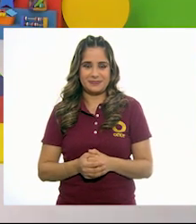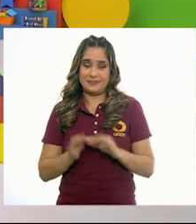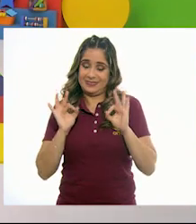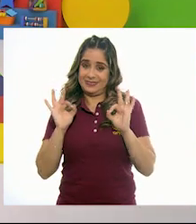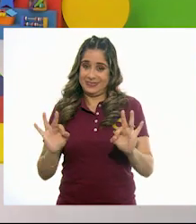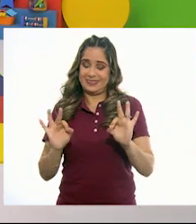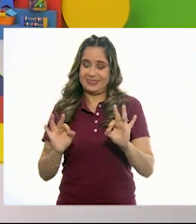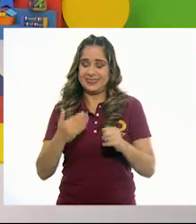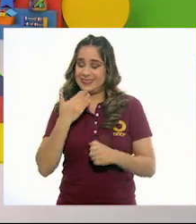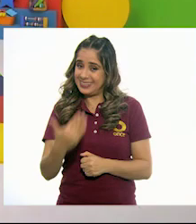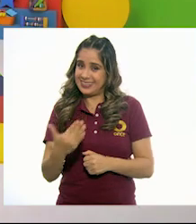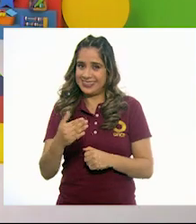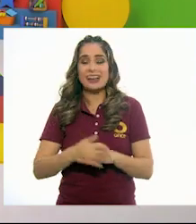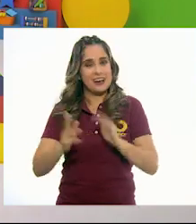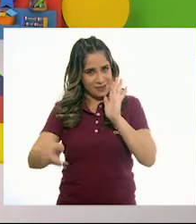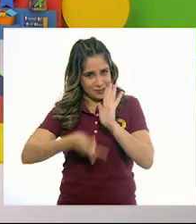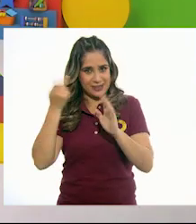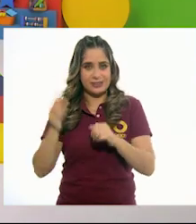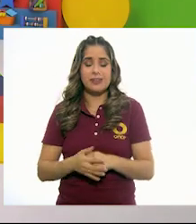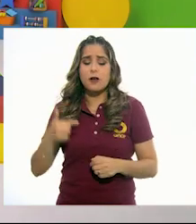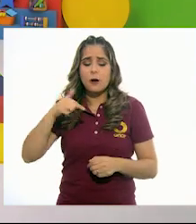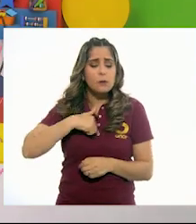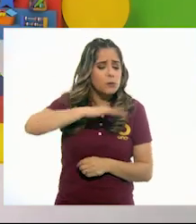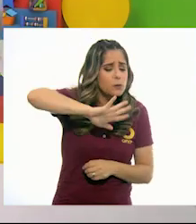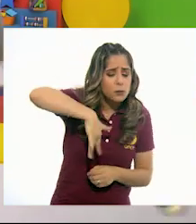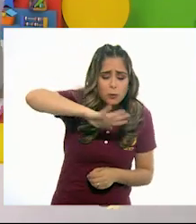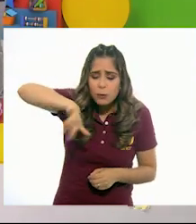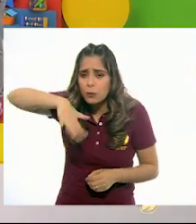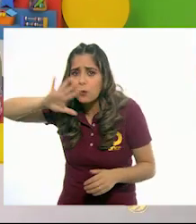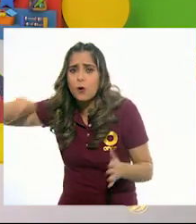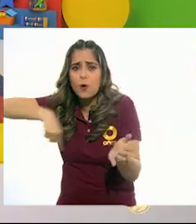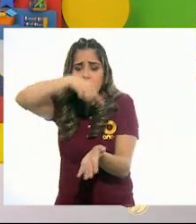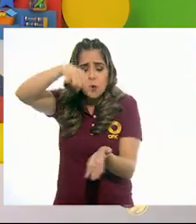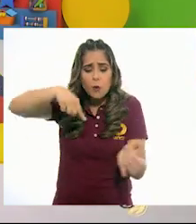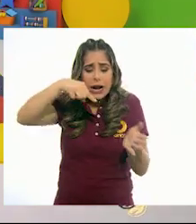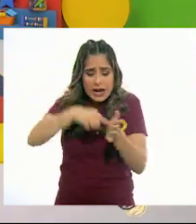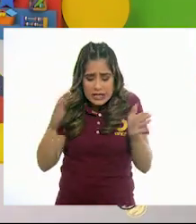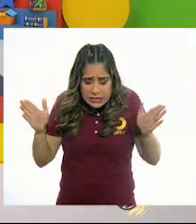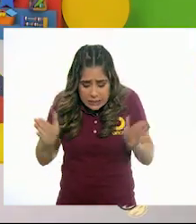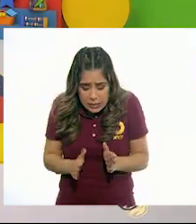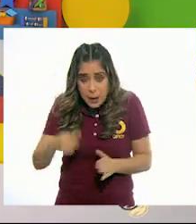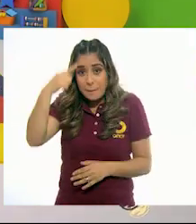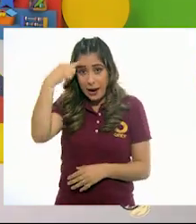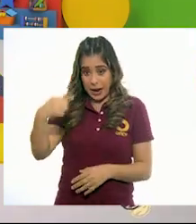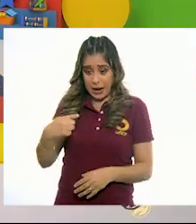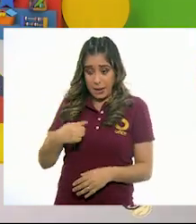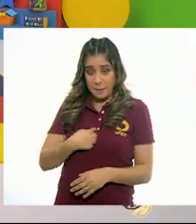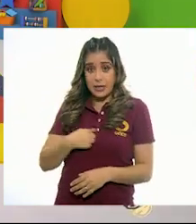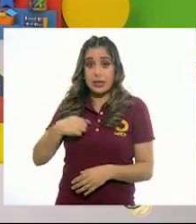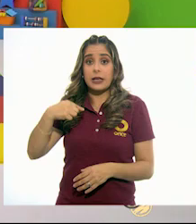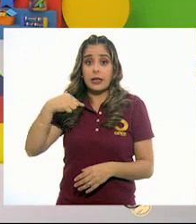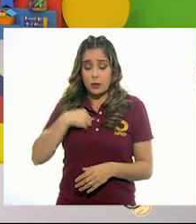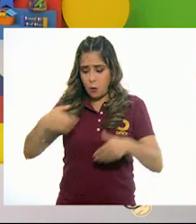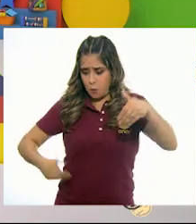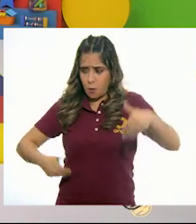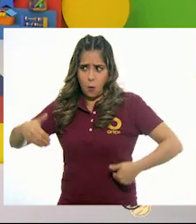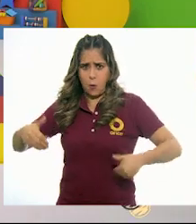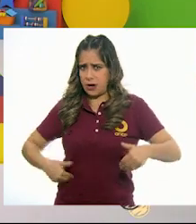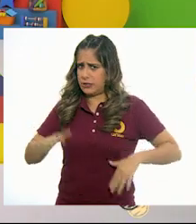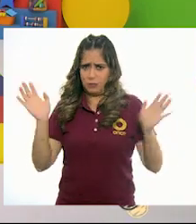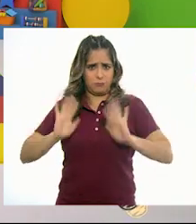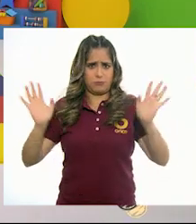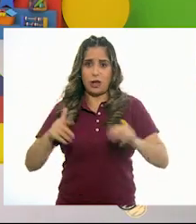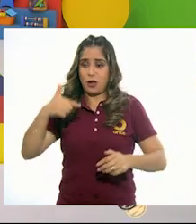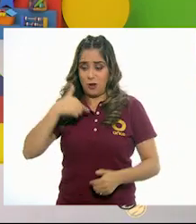¡Listo! ¡Bien hecho! De nuevo. Busco un lugarcito chiquitito para mí. Sin molestar a nadie, voy